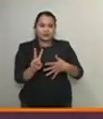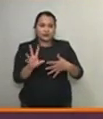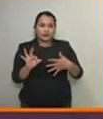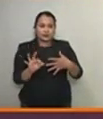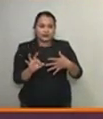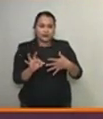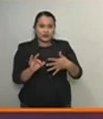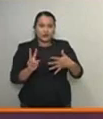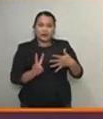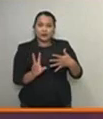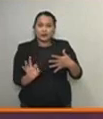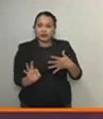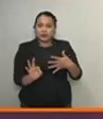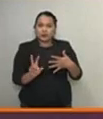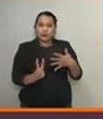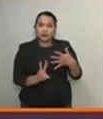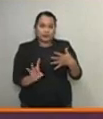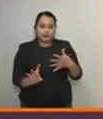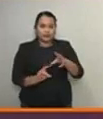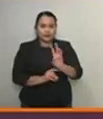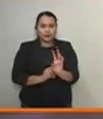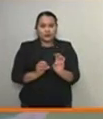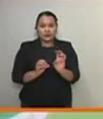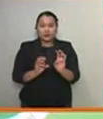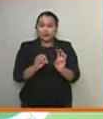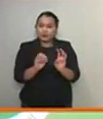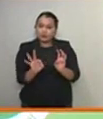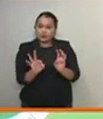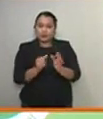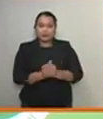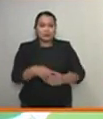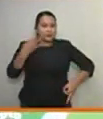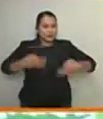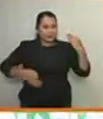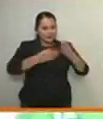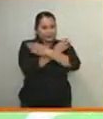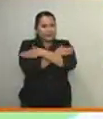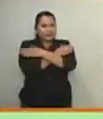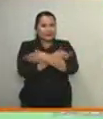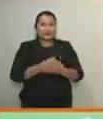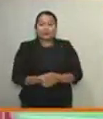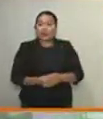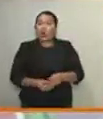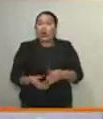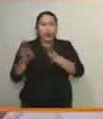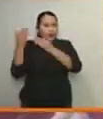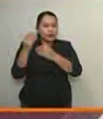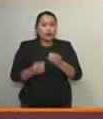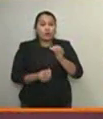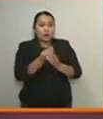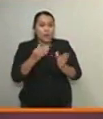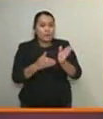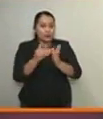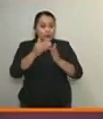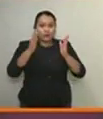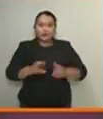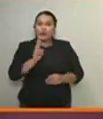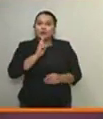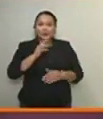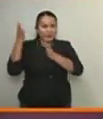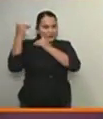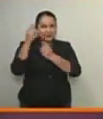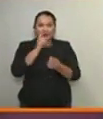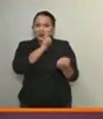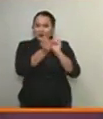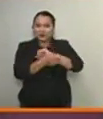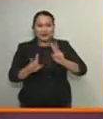19, 29, 28 y 09. Muchas felicidades. Espero que haya un nuevo millonario en Honduras. Lleno de esperanza, Loto te cambia